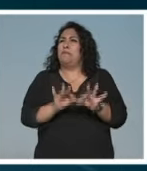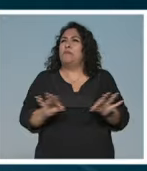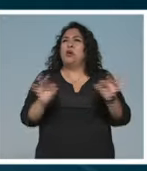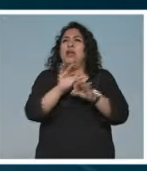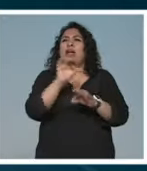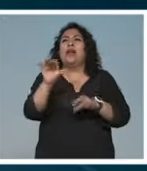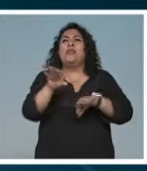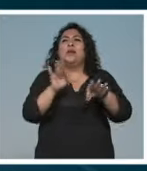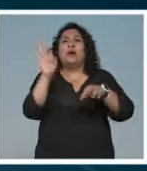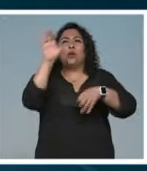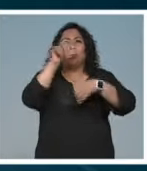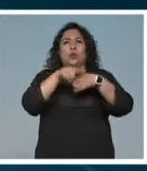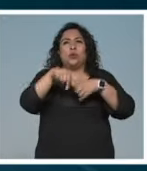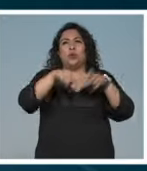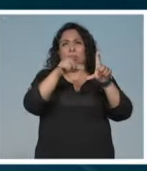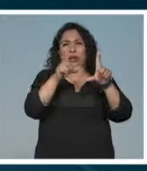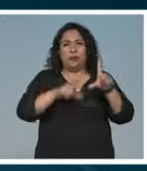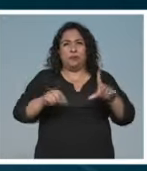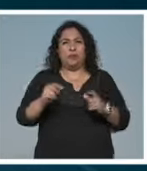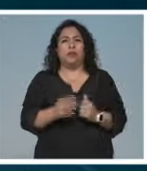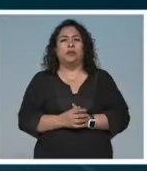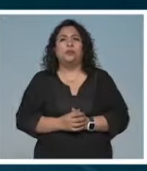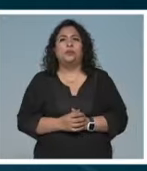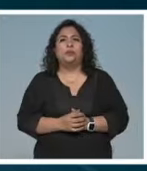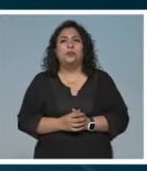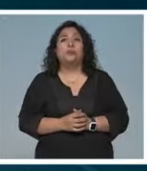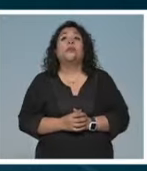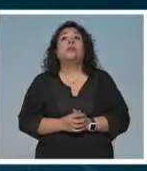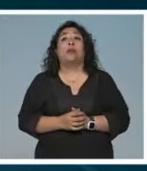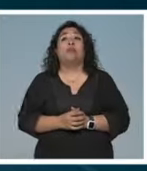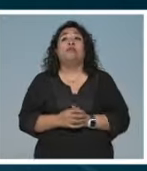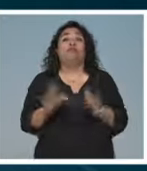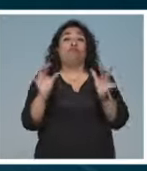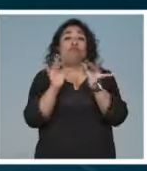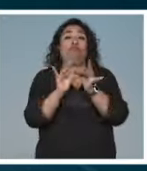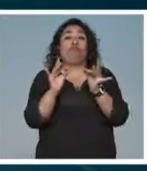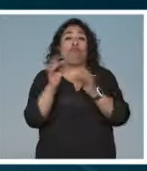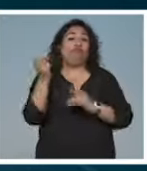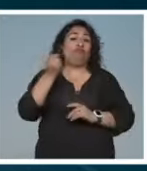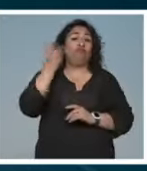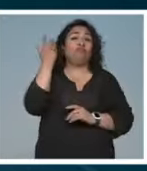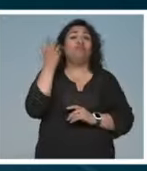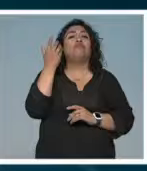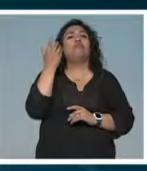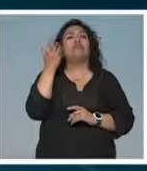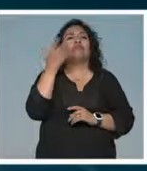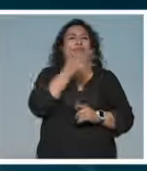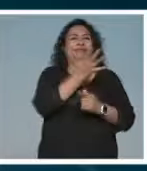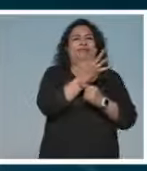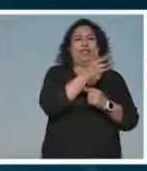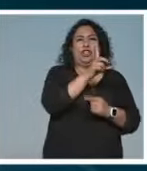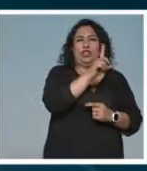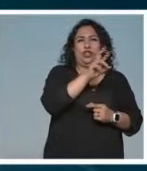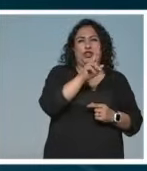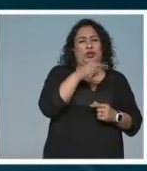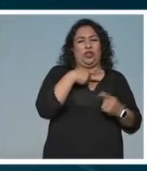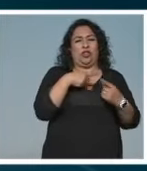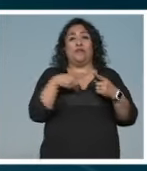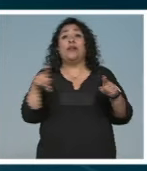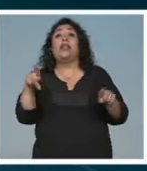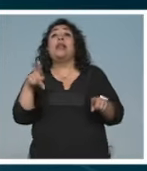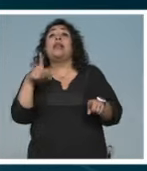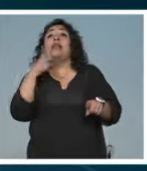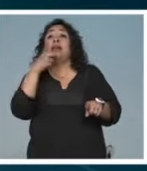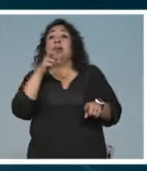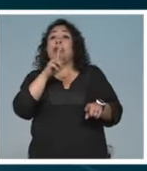fundamentales para el quehacer cultural del país. El discurso se lo dediqué también, no lo dije como lo dijo la doctora, a Raúl Padilla,